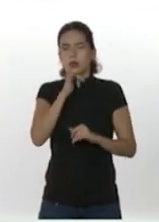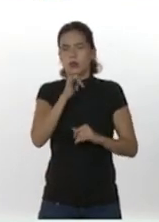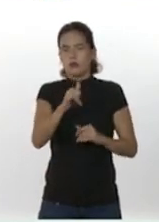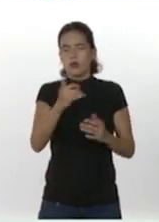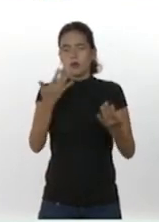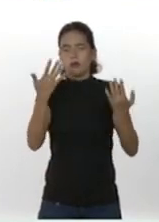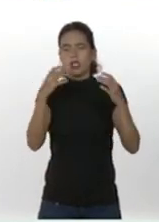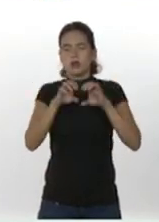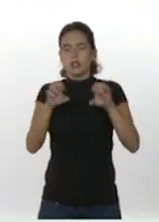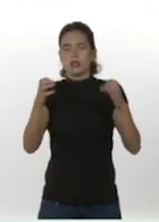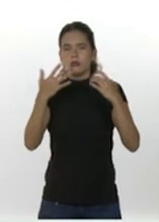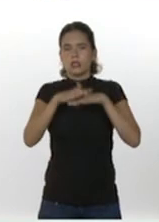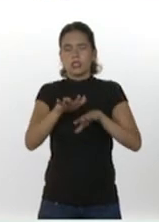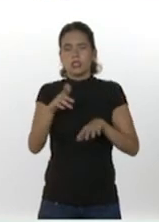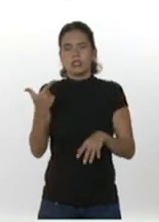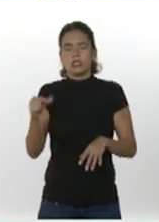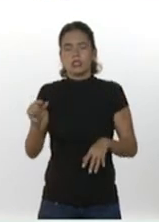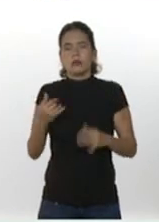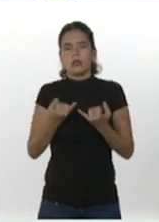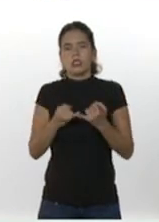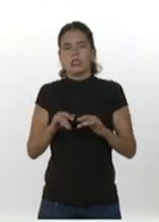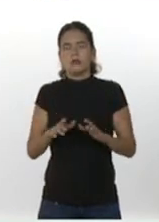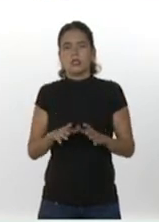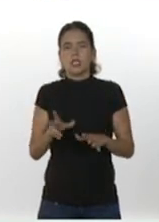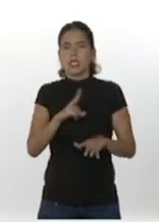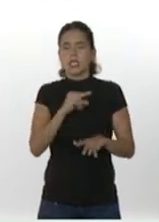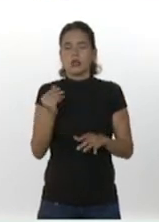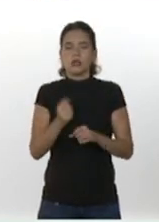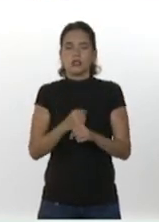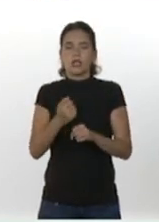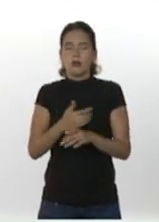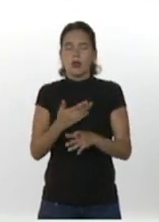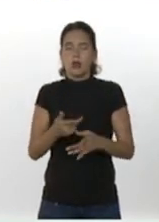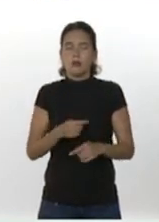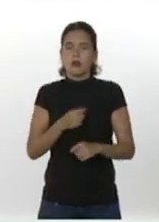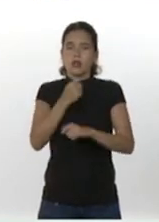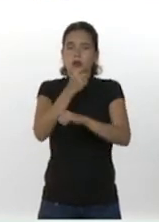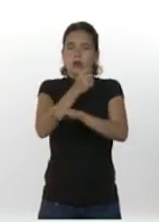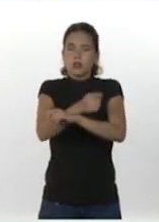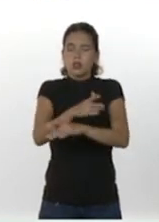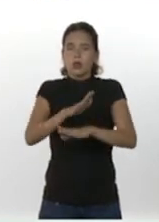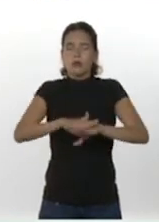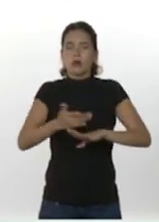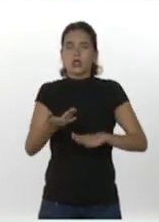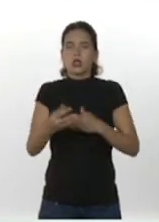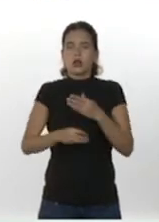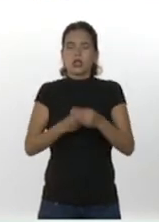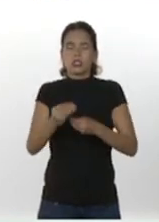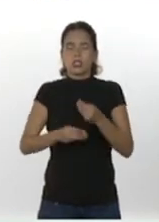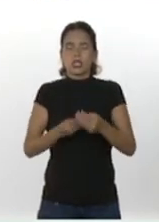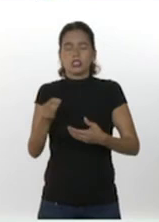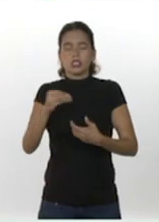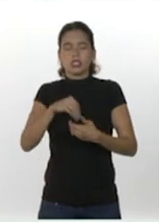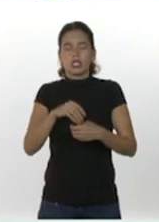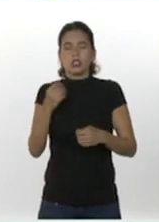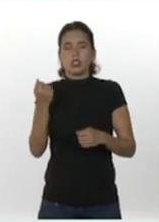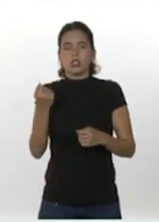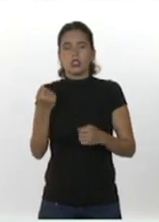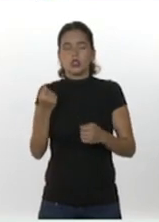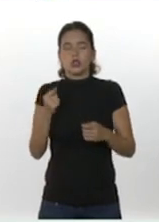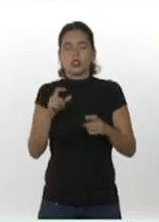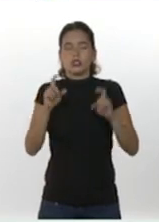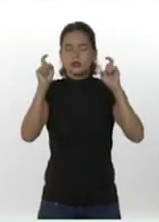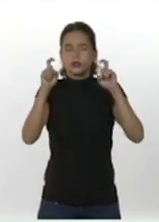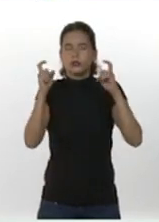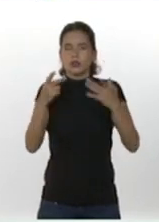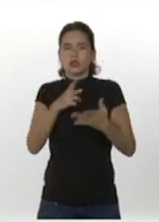de egreso. Por último, mencionar que no trabajamos actos de grado, porque lo que se hace dentro de un taller, el proceso de instrucción,